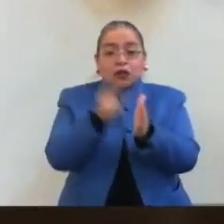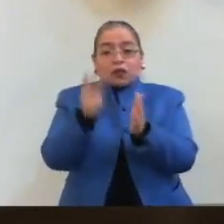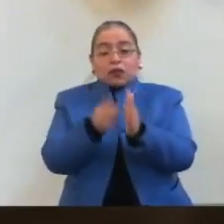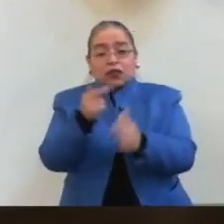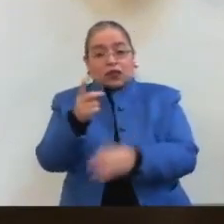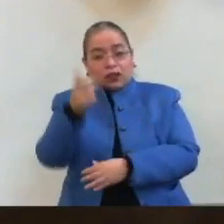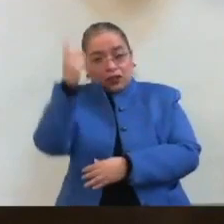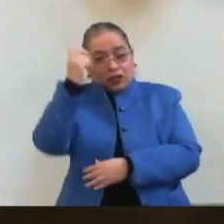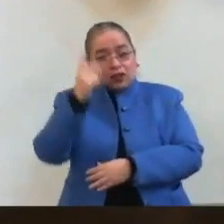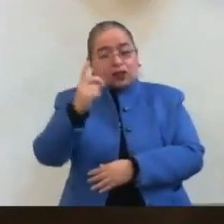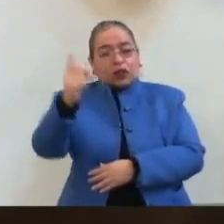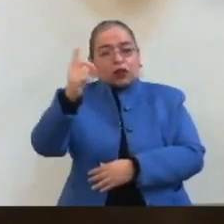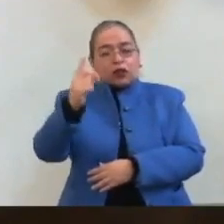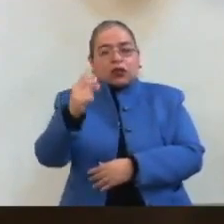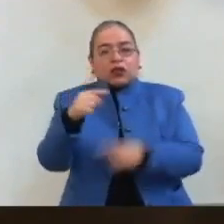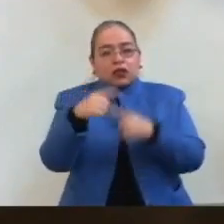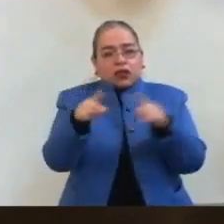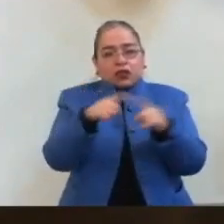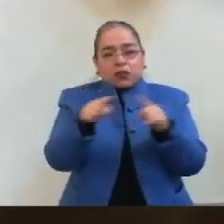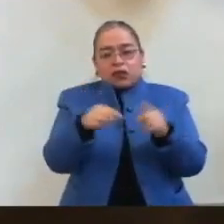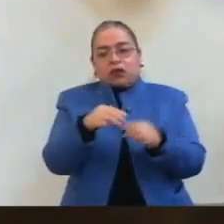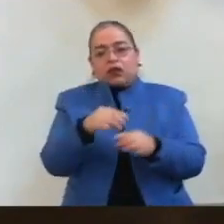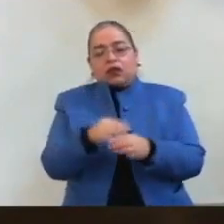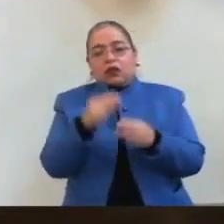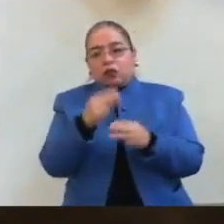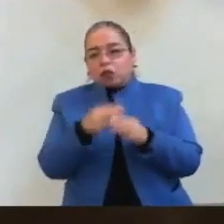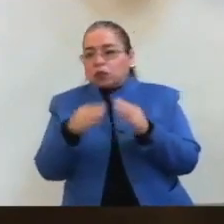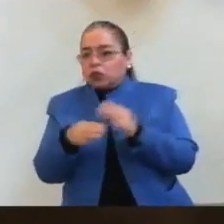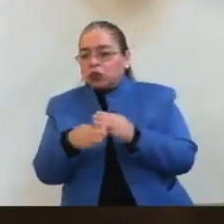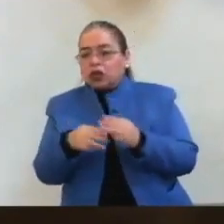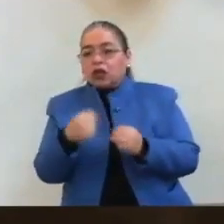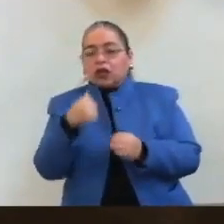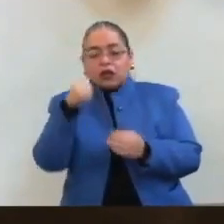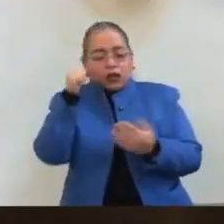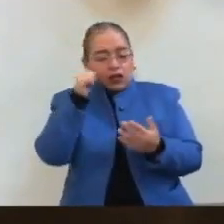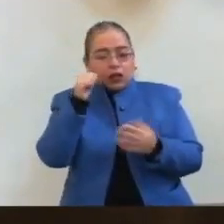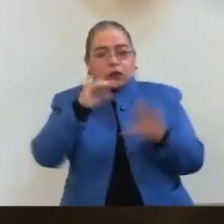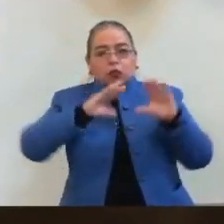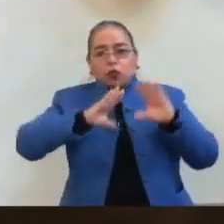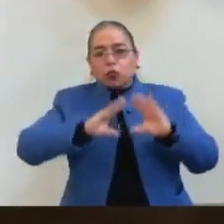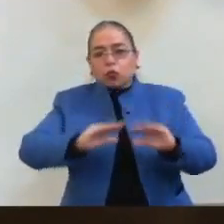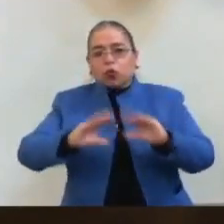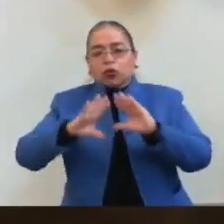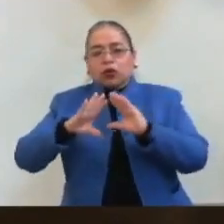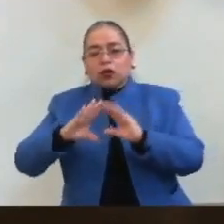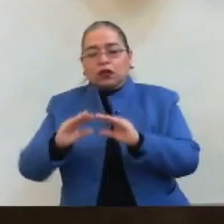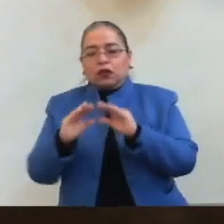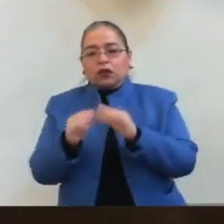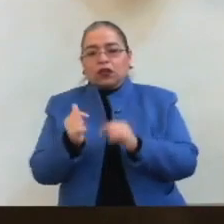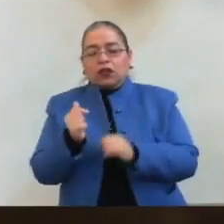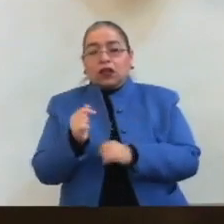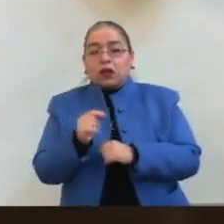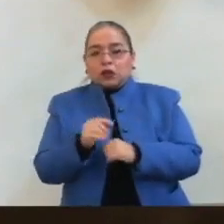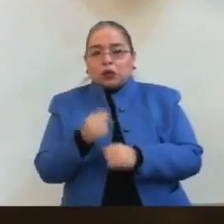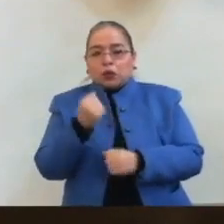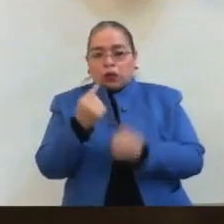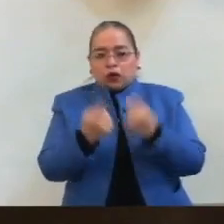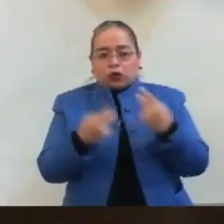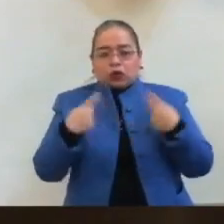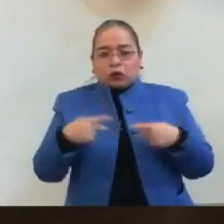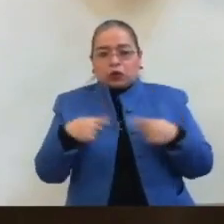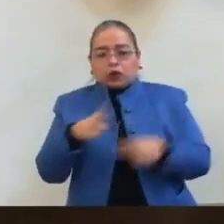y en diversos momentos nos ha hablado por los profetas